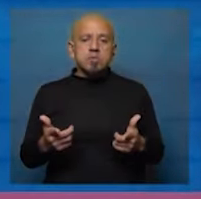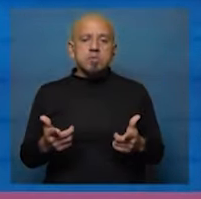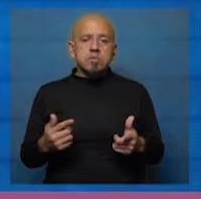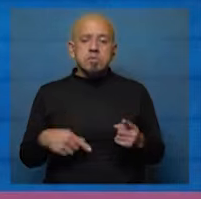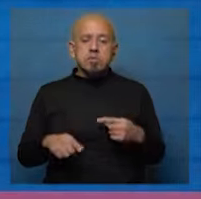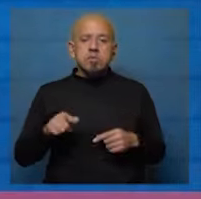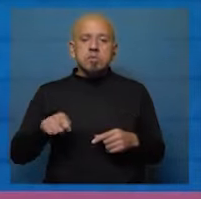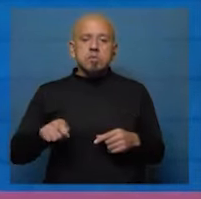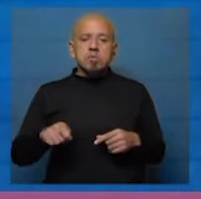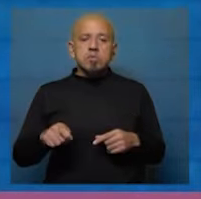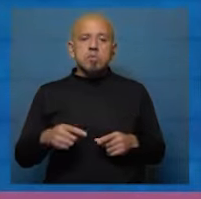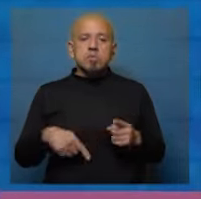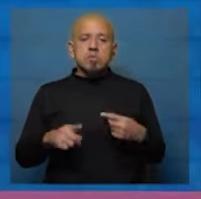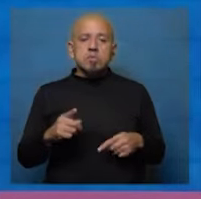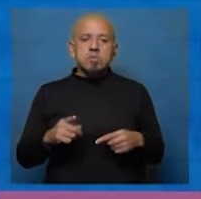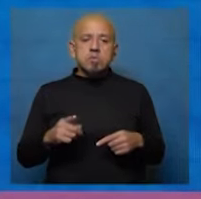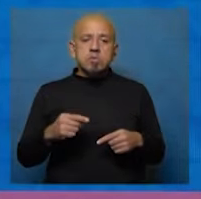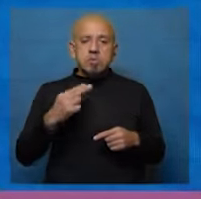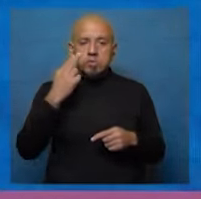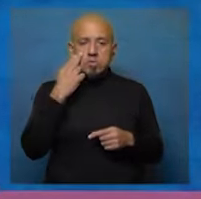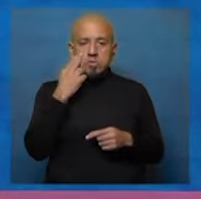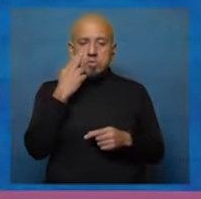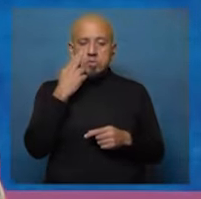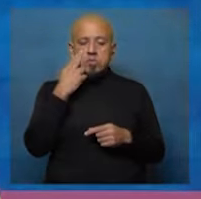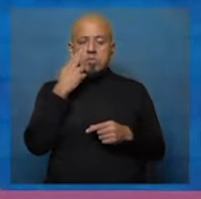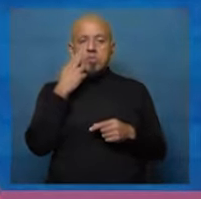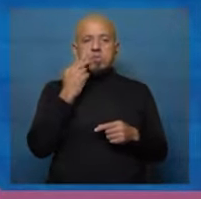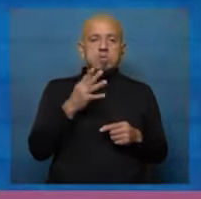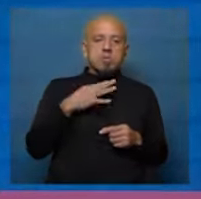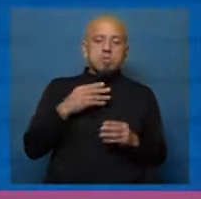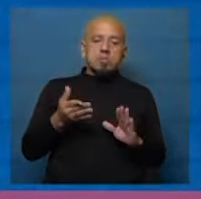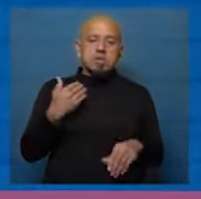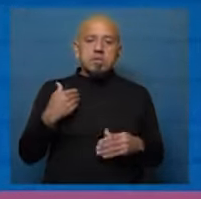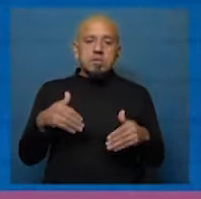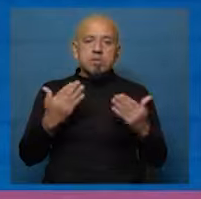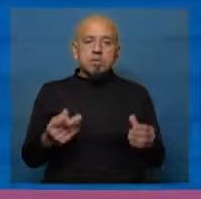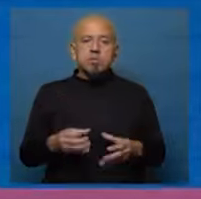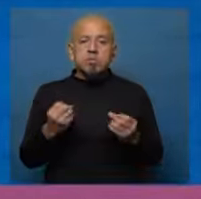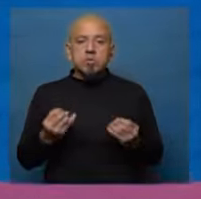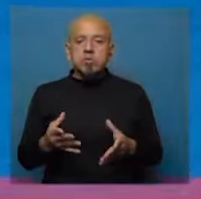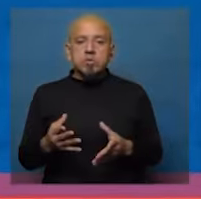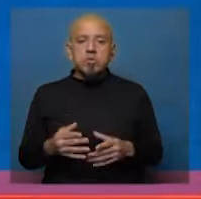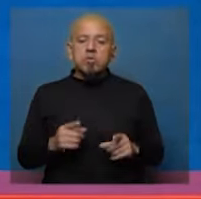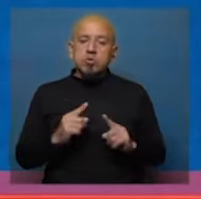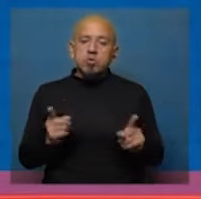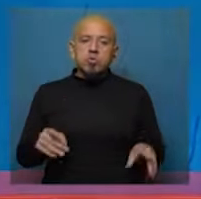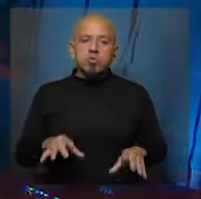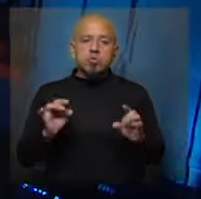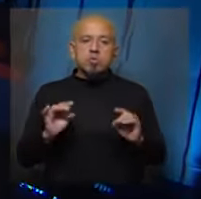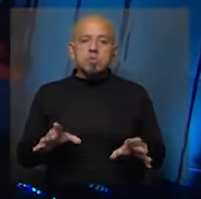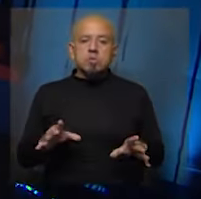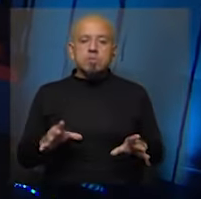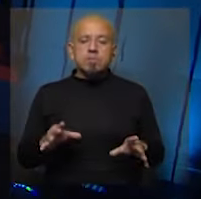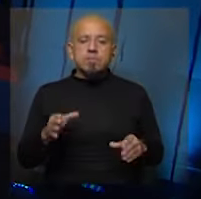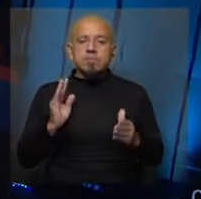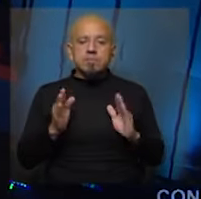en la justicia entonces después el problema es muchísimo más gra por eso mi recomendación es no solo abogadas sino